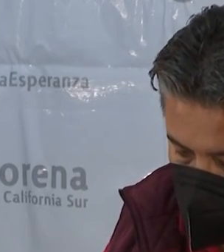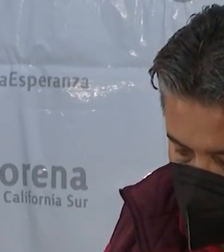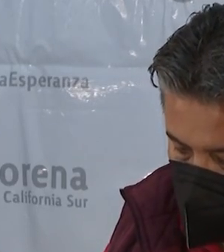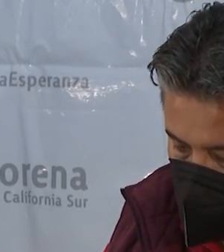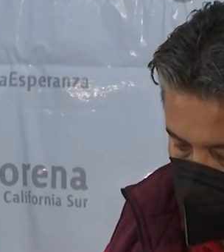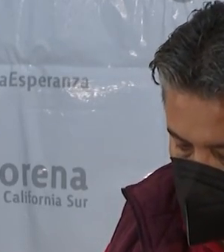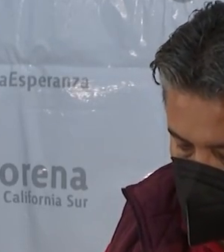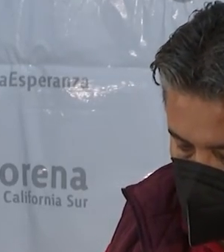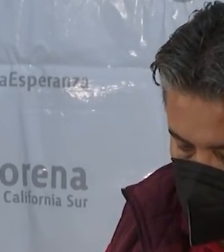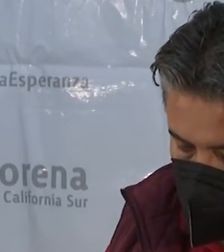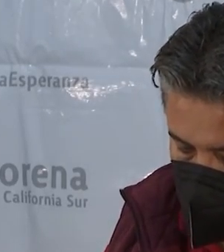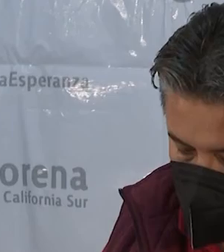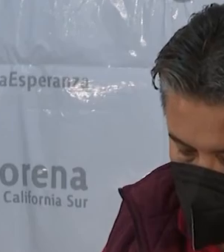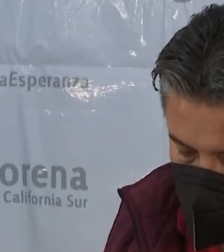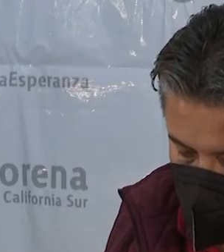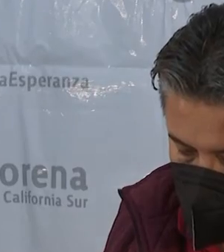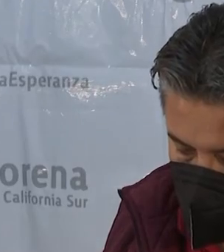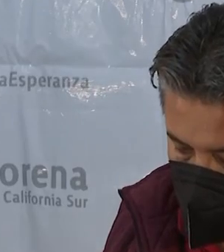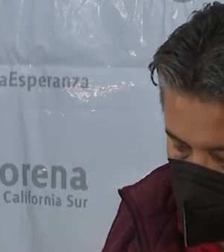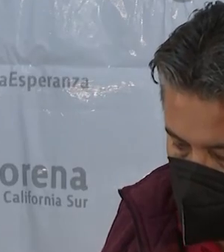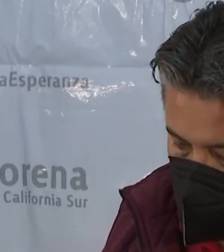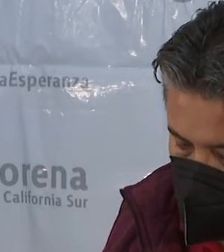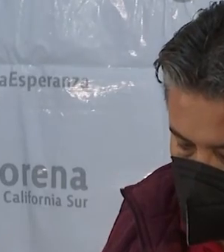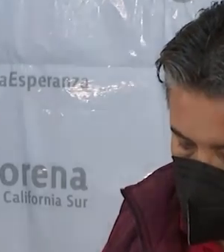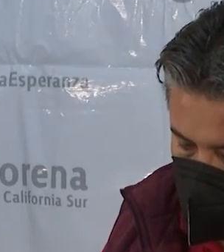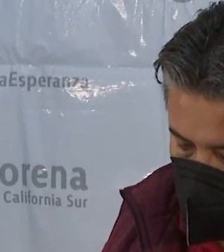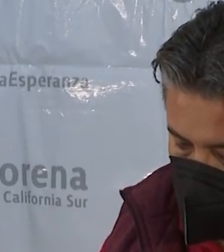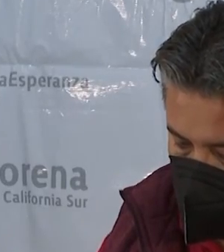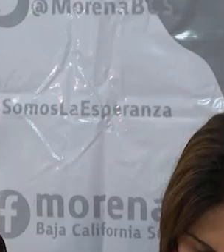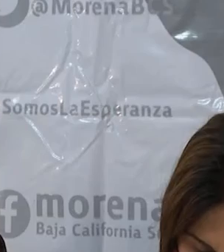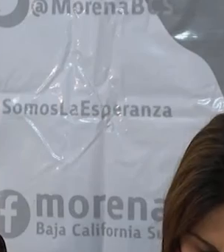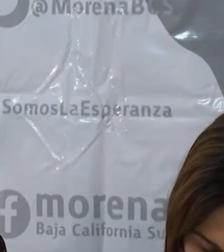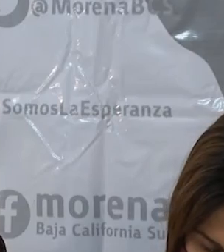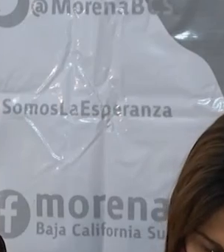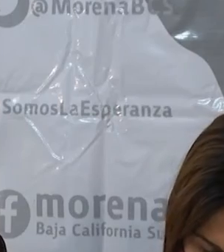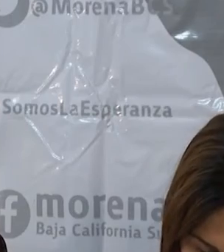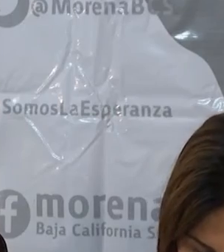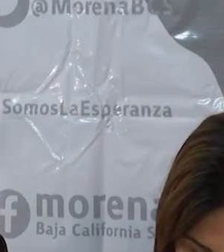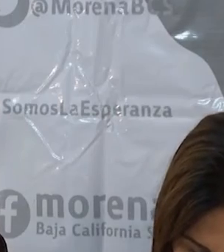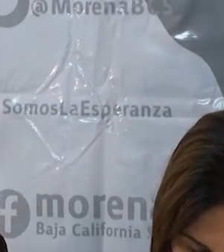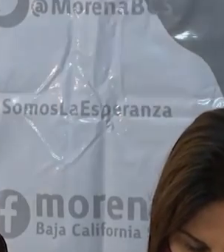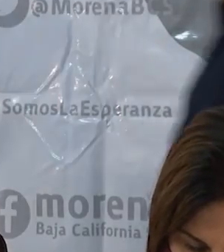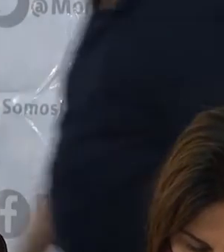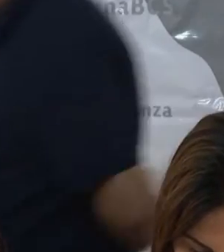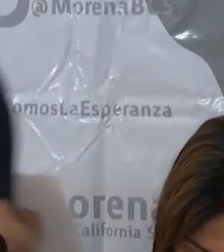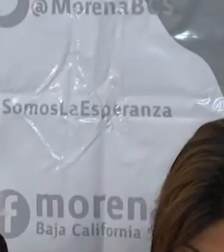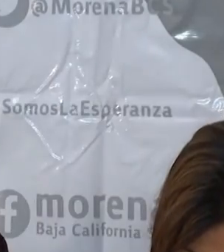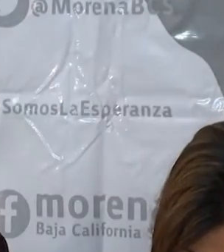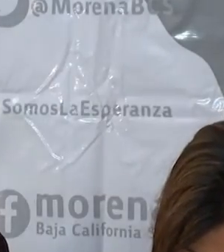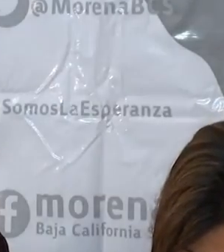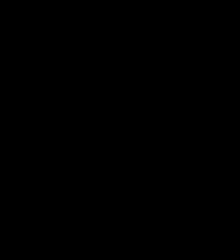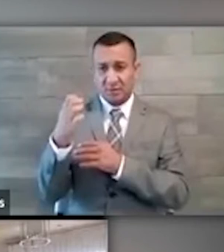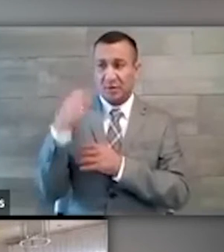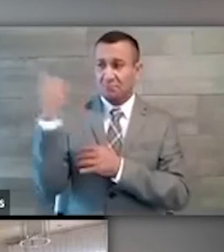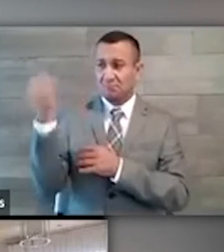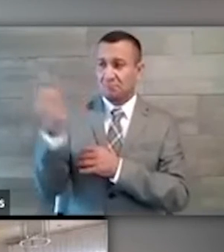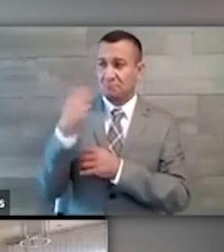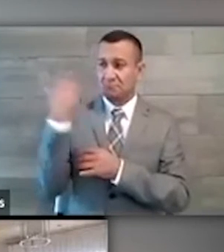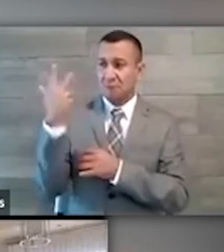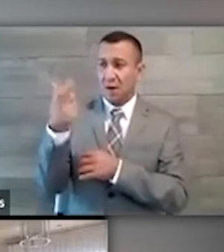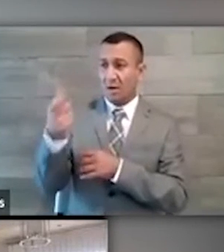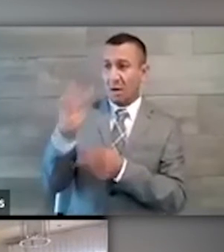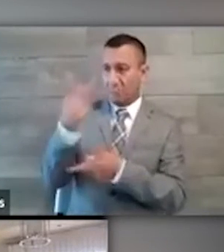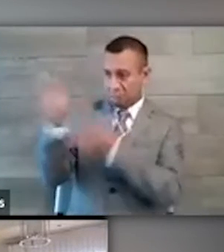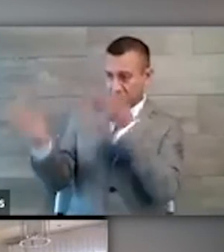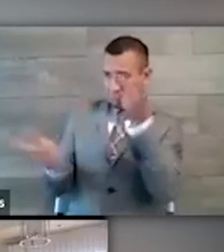que la participación de la presidenta municipal, tanto de la reunión de trabajo como en la rueda de prensa efectuadas en la ciudad de La Paz, señala.